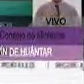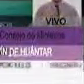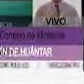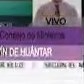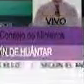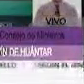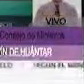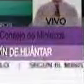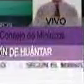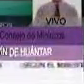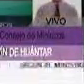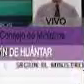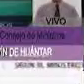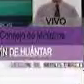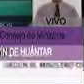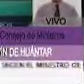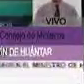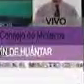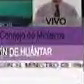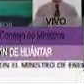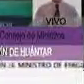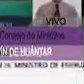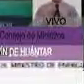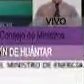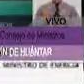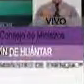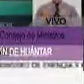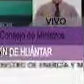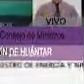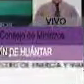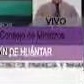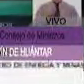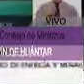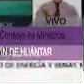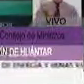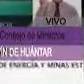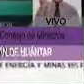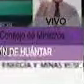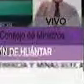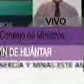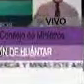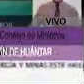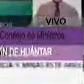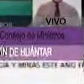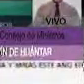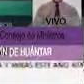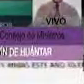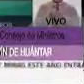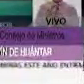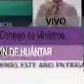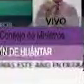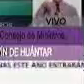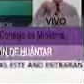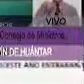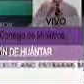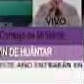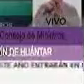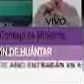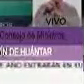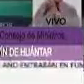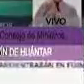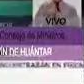determinar que la actuación de los comandos Chavín de Huántar en este caso fue